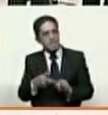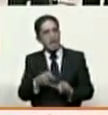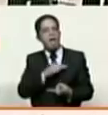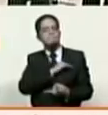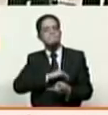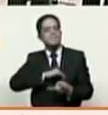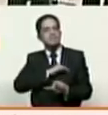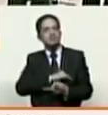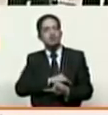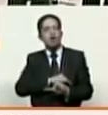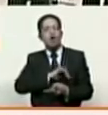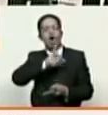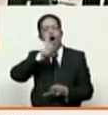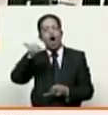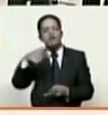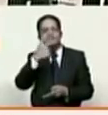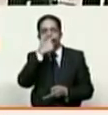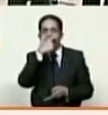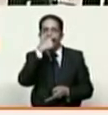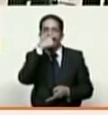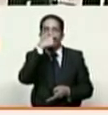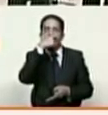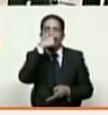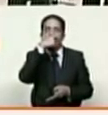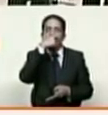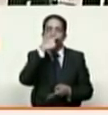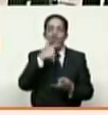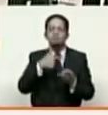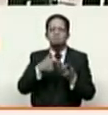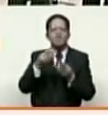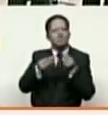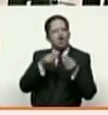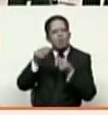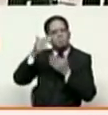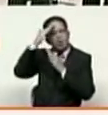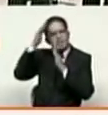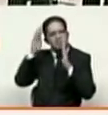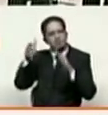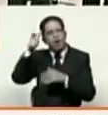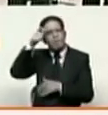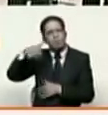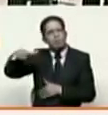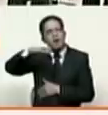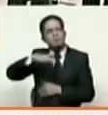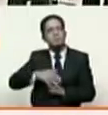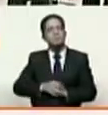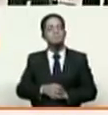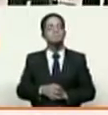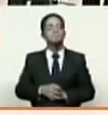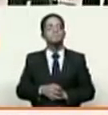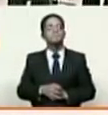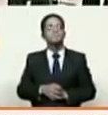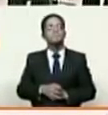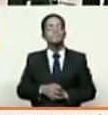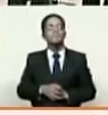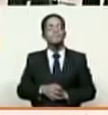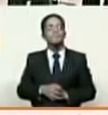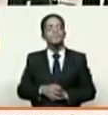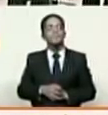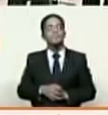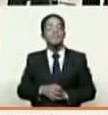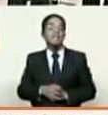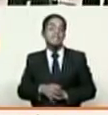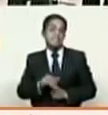Hernández, bueno, lo que es la atención integral de nuestro pueblo, para blindarlo frente a las acciones del